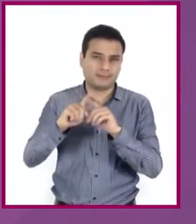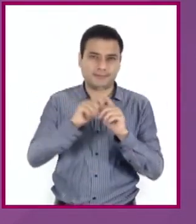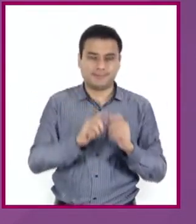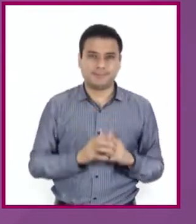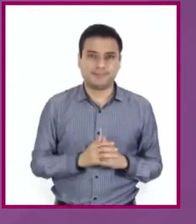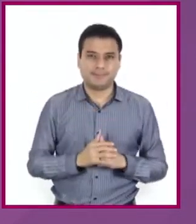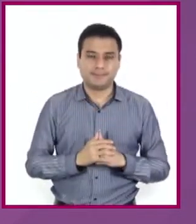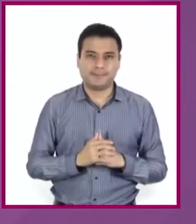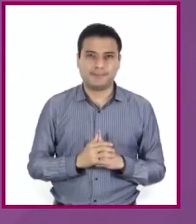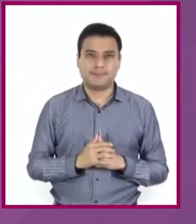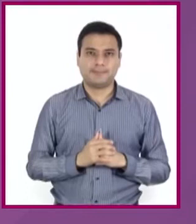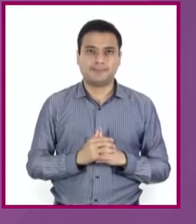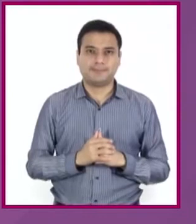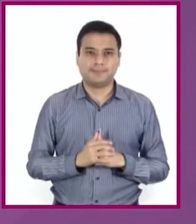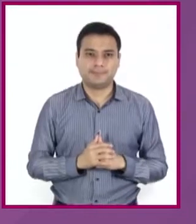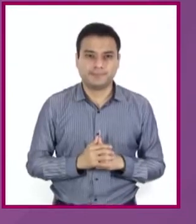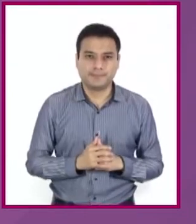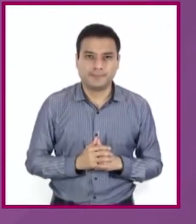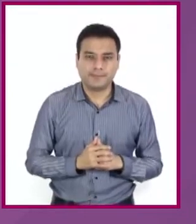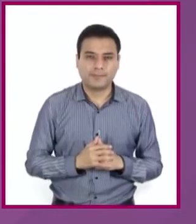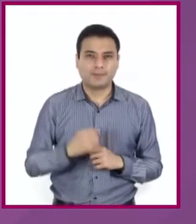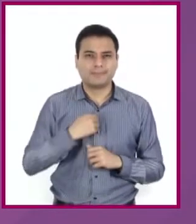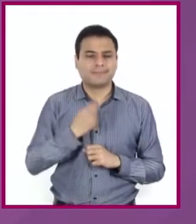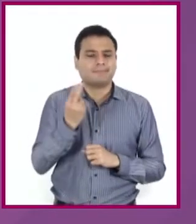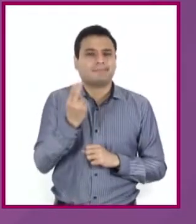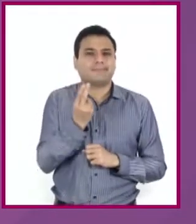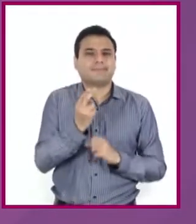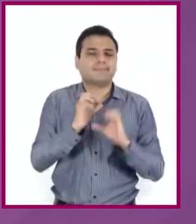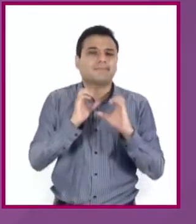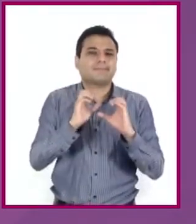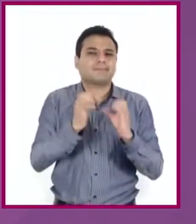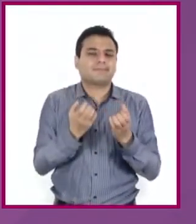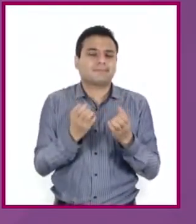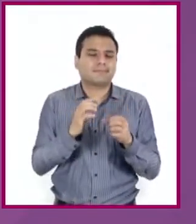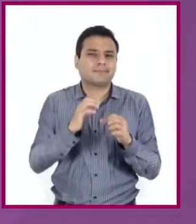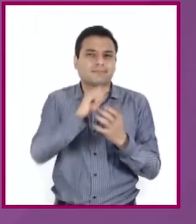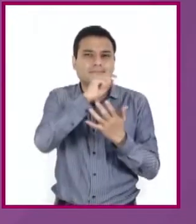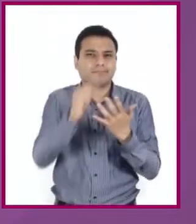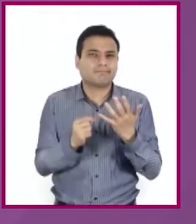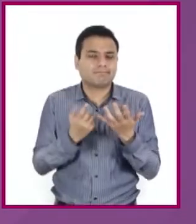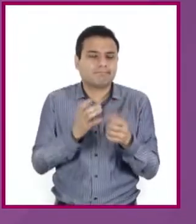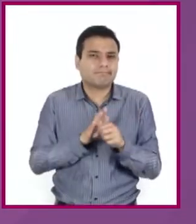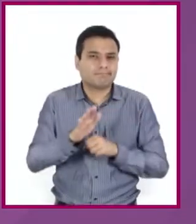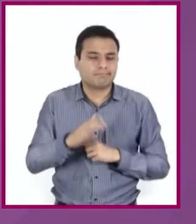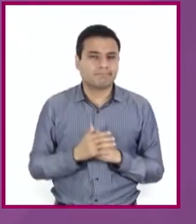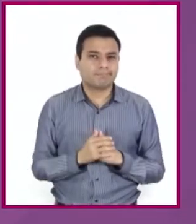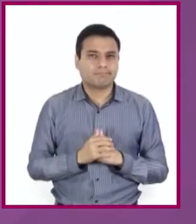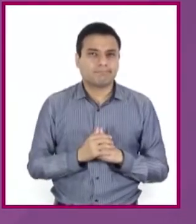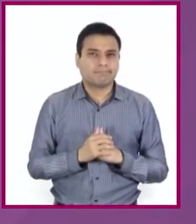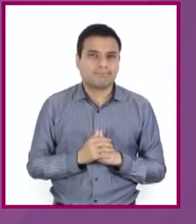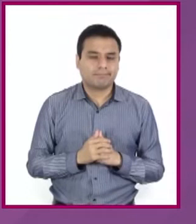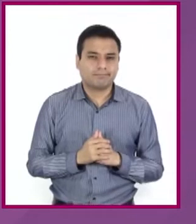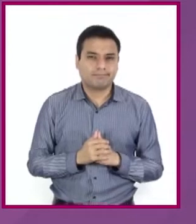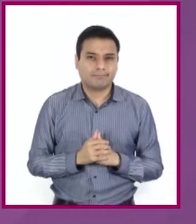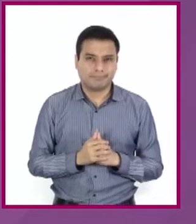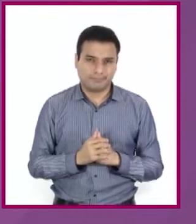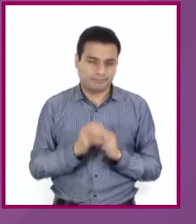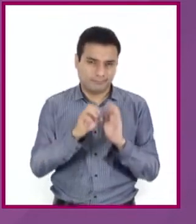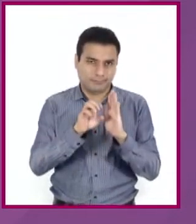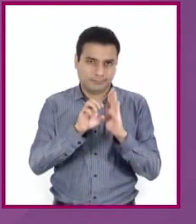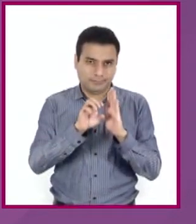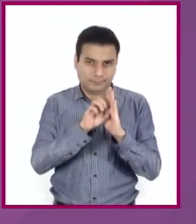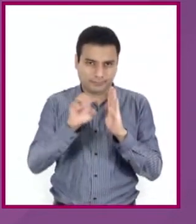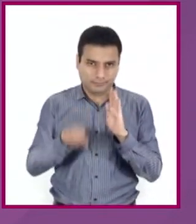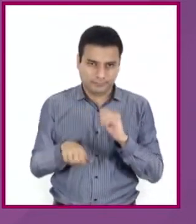alimentar. Las medidas de seguridad para desempeñar el trabajo en una subestación son extremas. En principio se